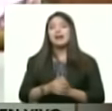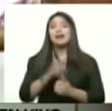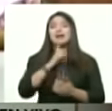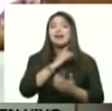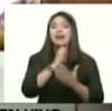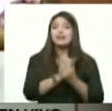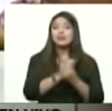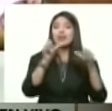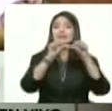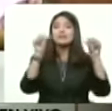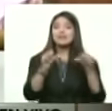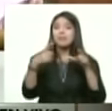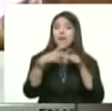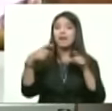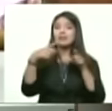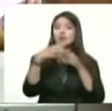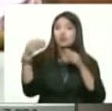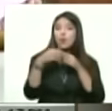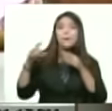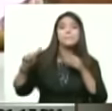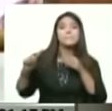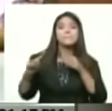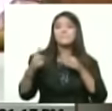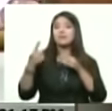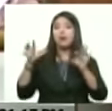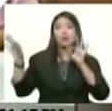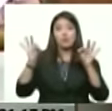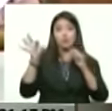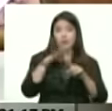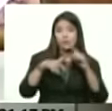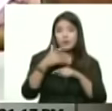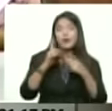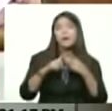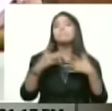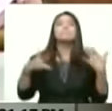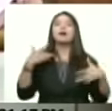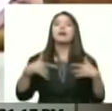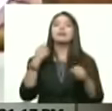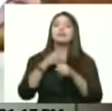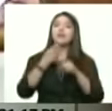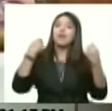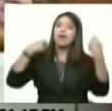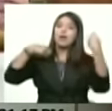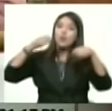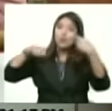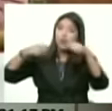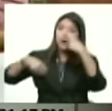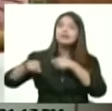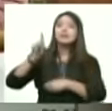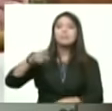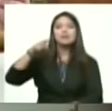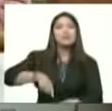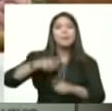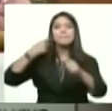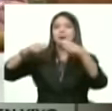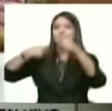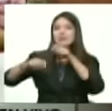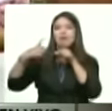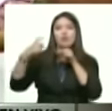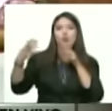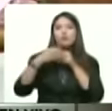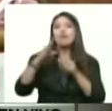Sistema de Administración de Divisas, como uno de los principales escollos para el sector, tanto para las actividades de exportación y como requisito para vender esas divisas